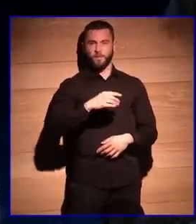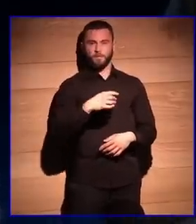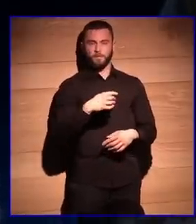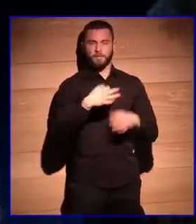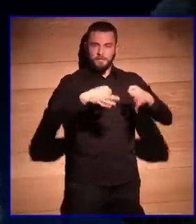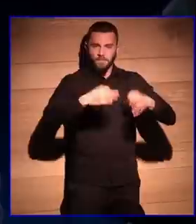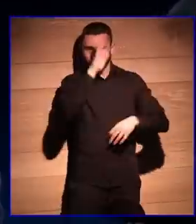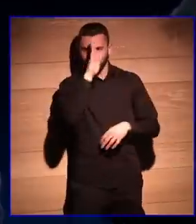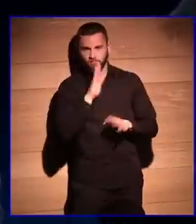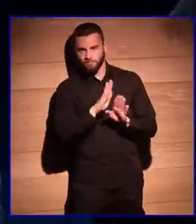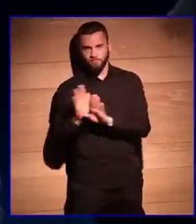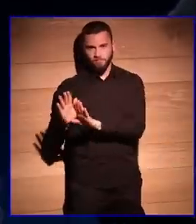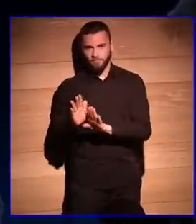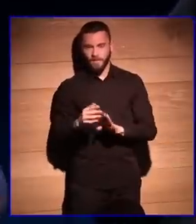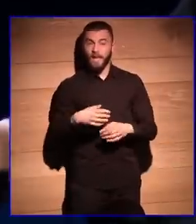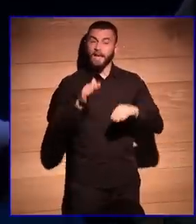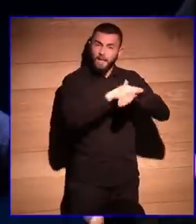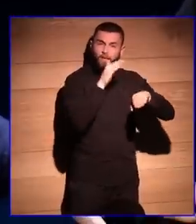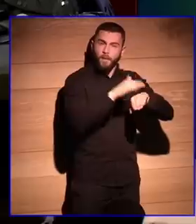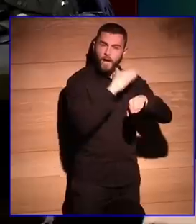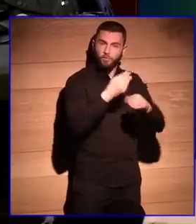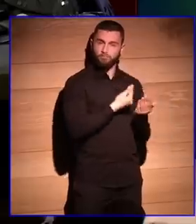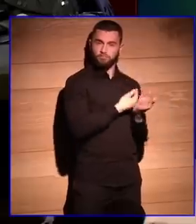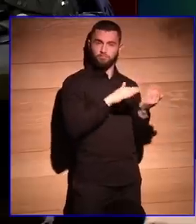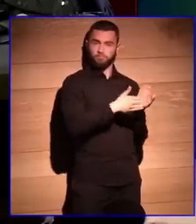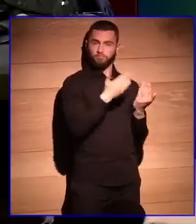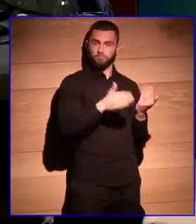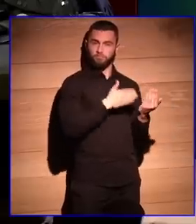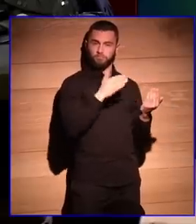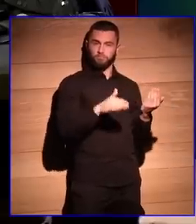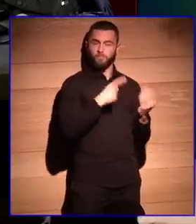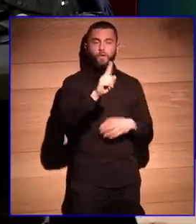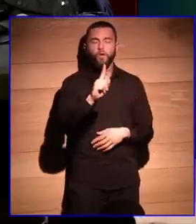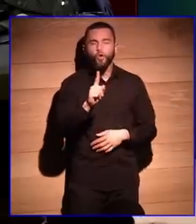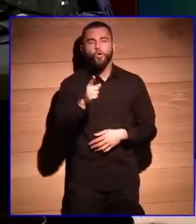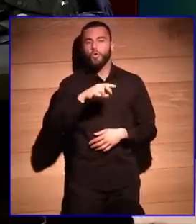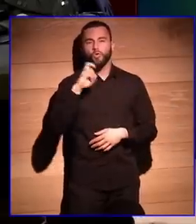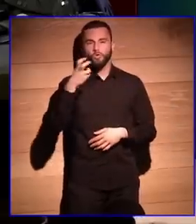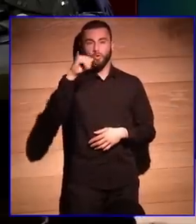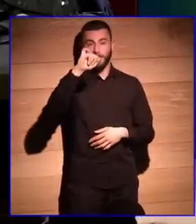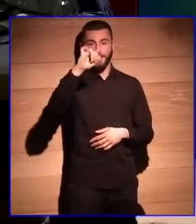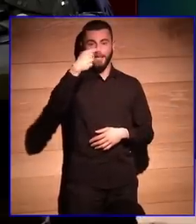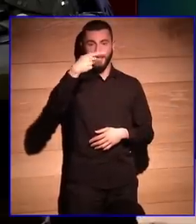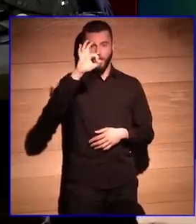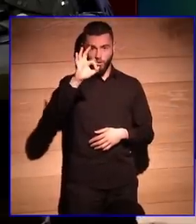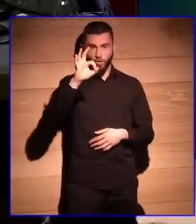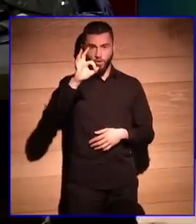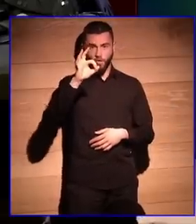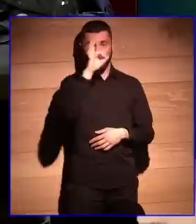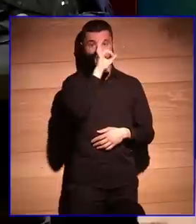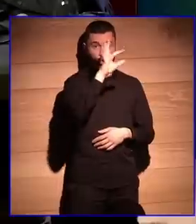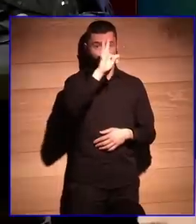pienso en mi... El que acaricia el gato. Pienso... No tanto eso, sino pienso, por ejemplo, en Yago. En Yago de Otelo.